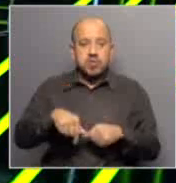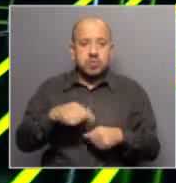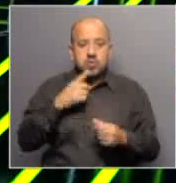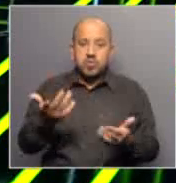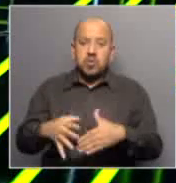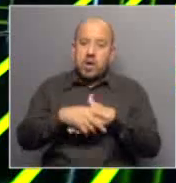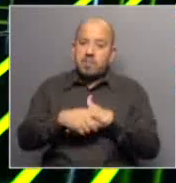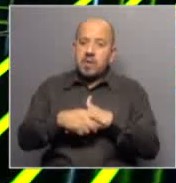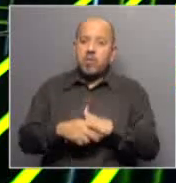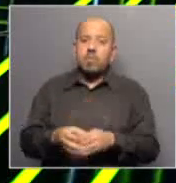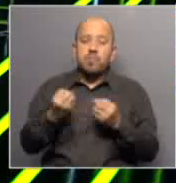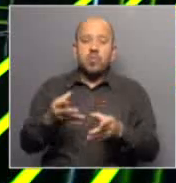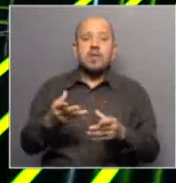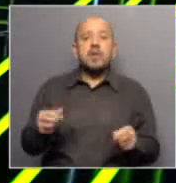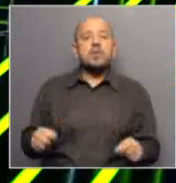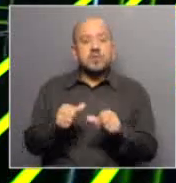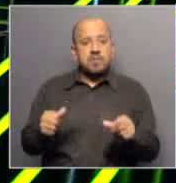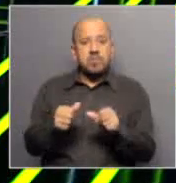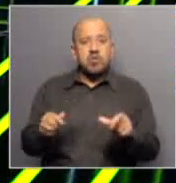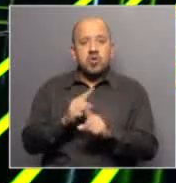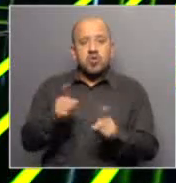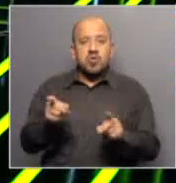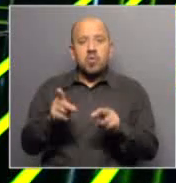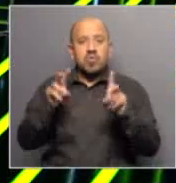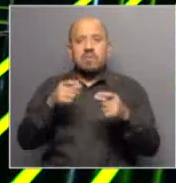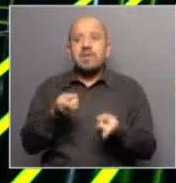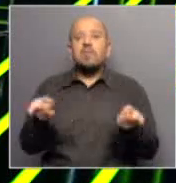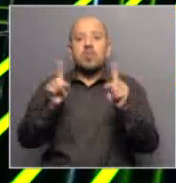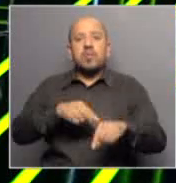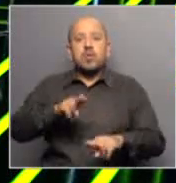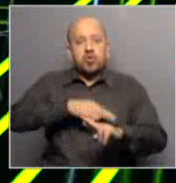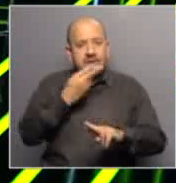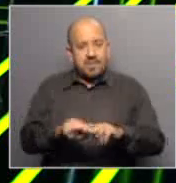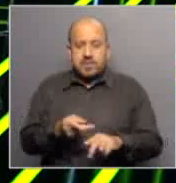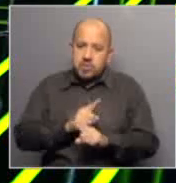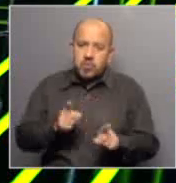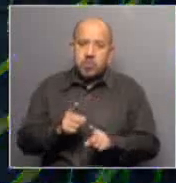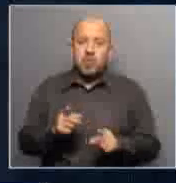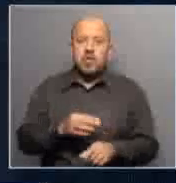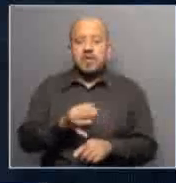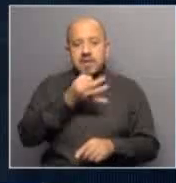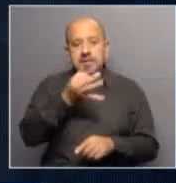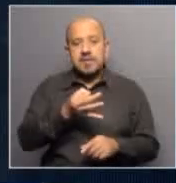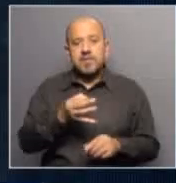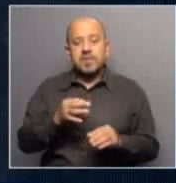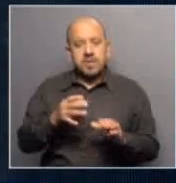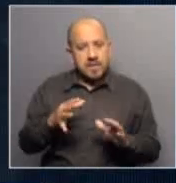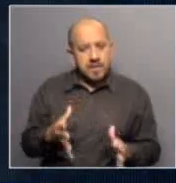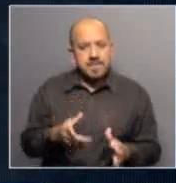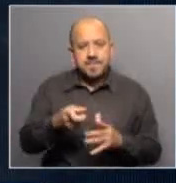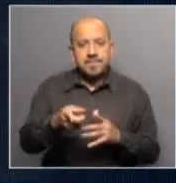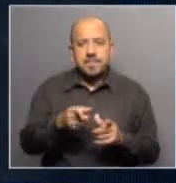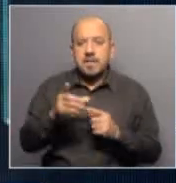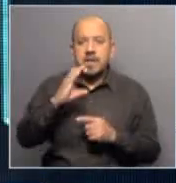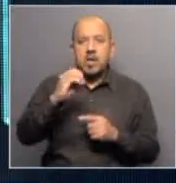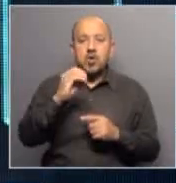amigo porque lo hicimos no con espíritu refundacional, sino asumiendo que el doctor